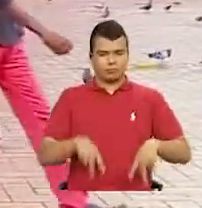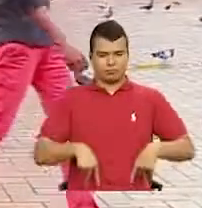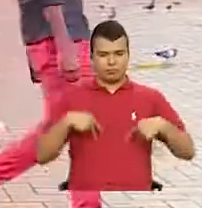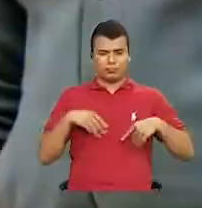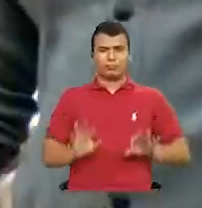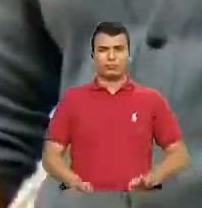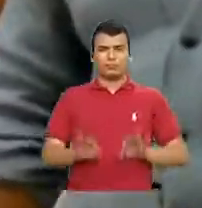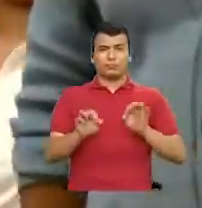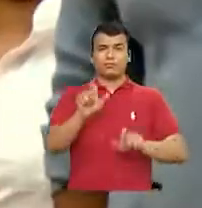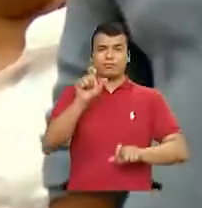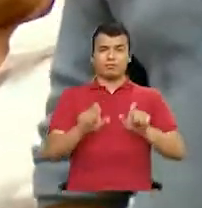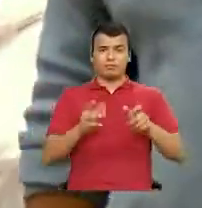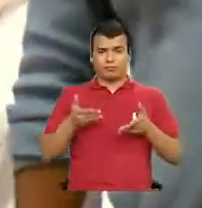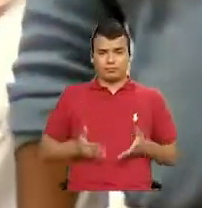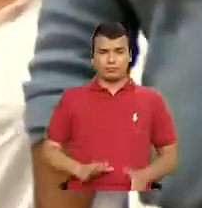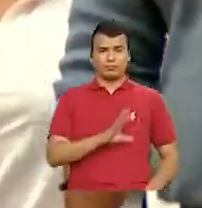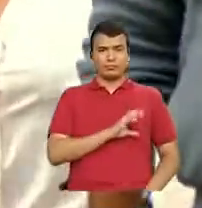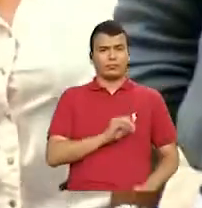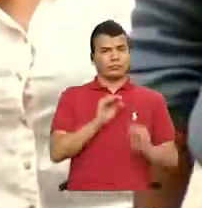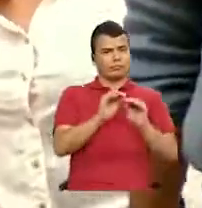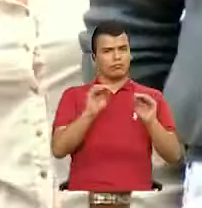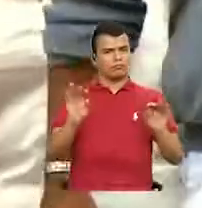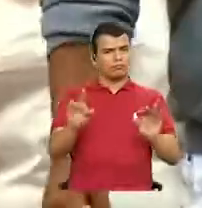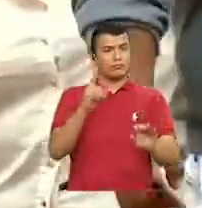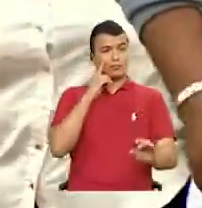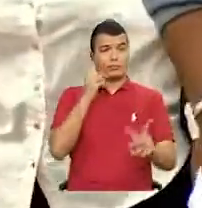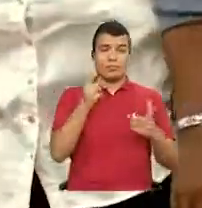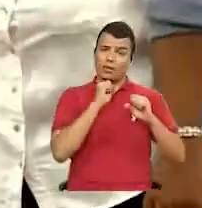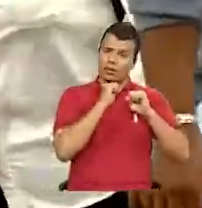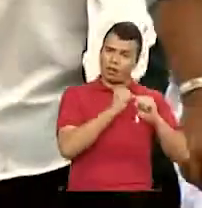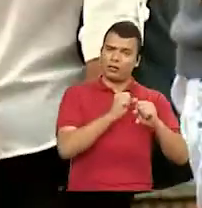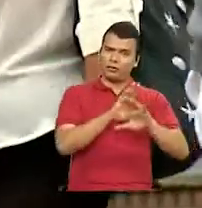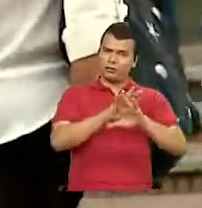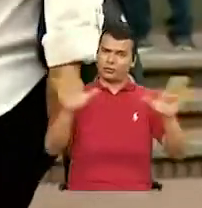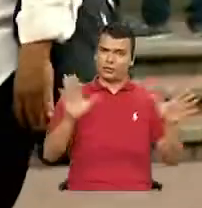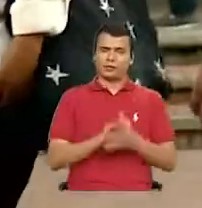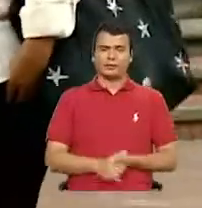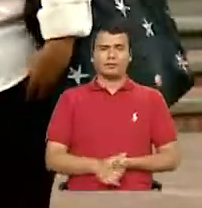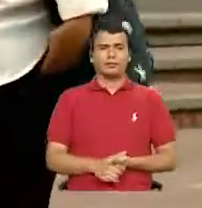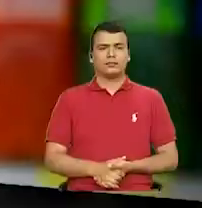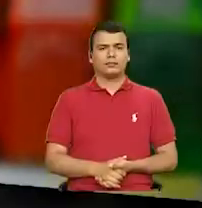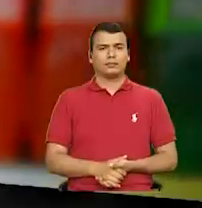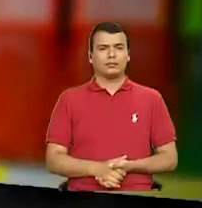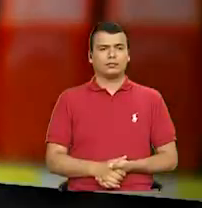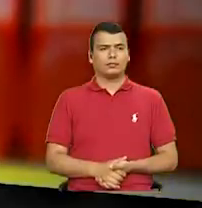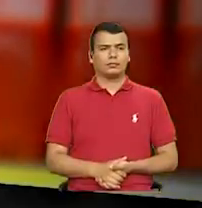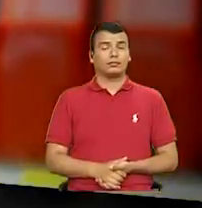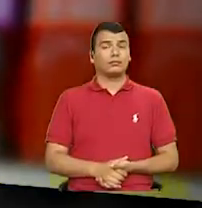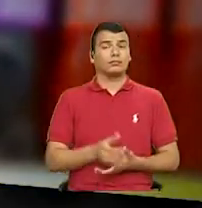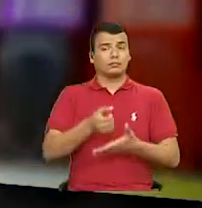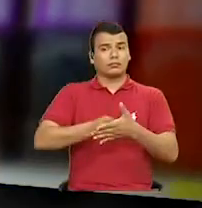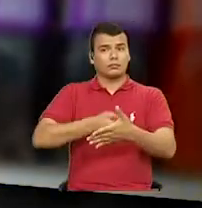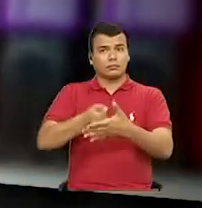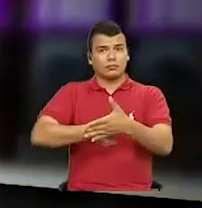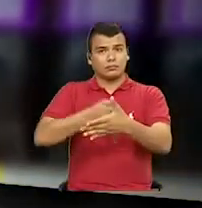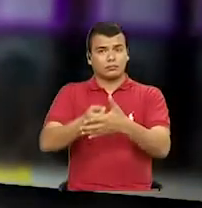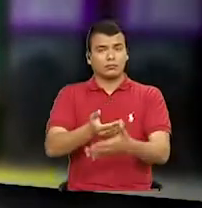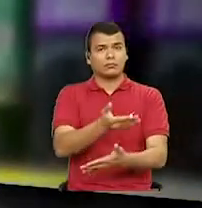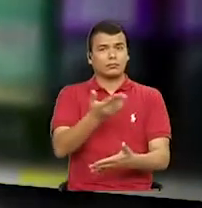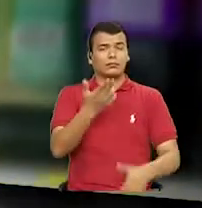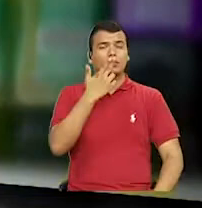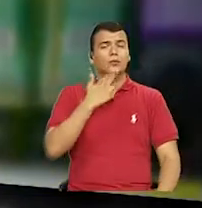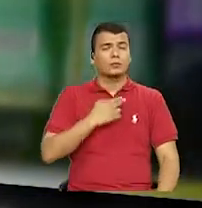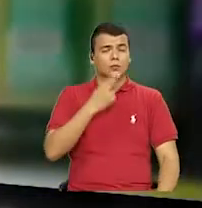de los caleños y concientizarlos sobre el consumo excesivo de estas bebidas. Es hacer conciencia de que el